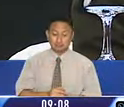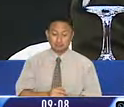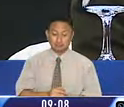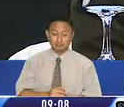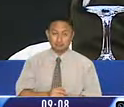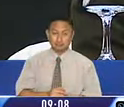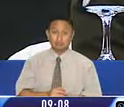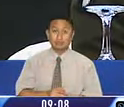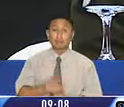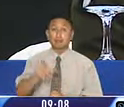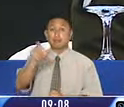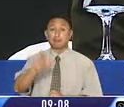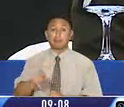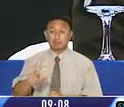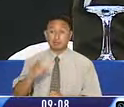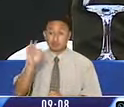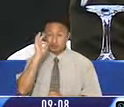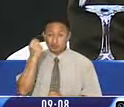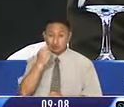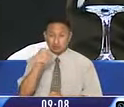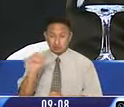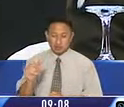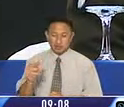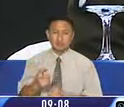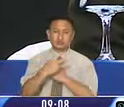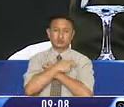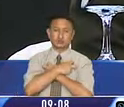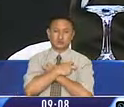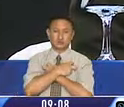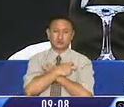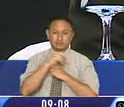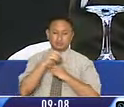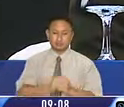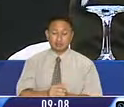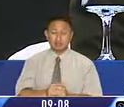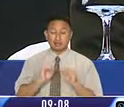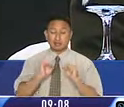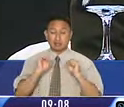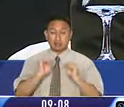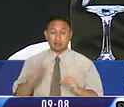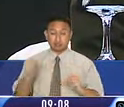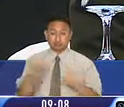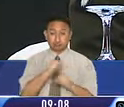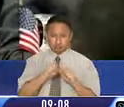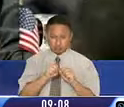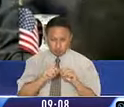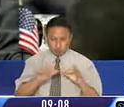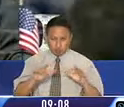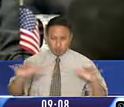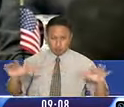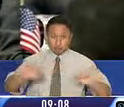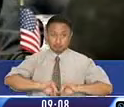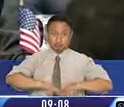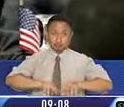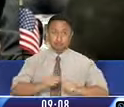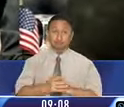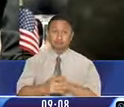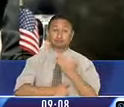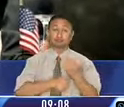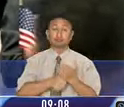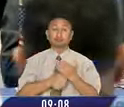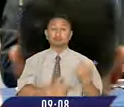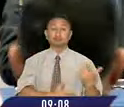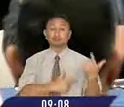a nuestra gente con droga y expanden los tentáculos de violencia y corrupción. El ministro de Defensa